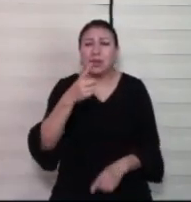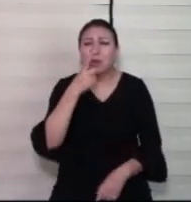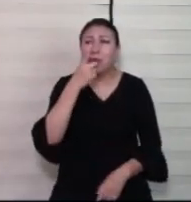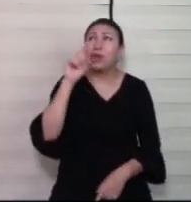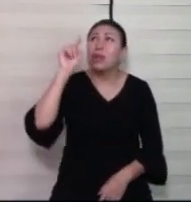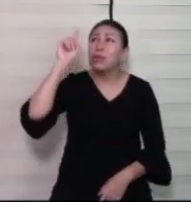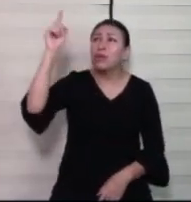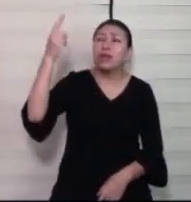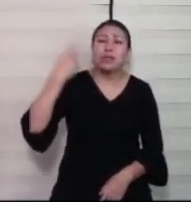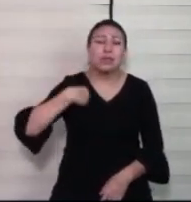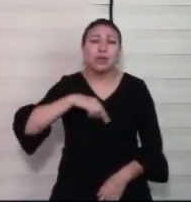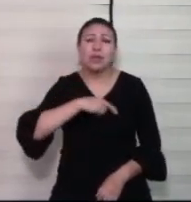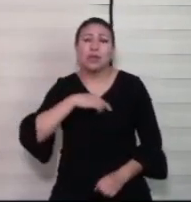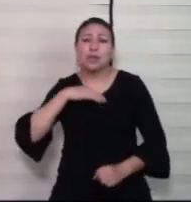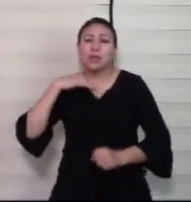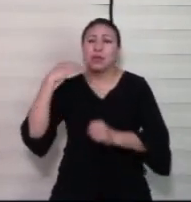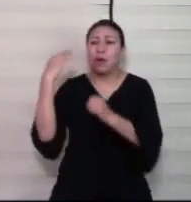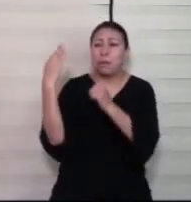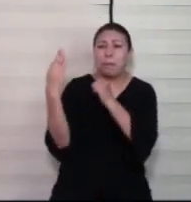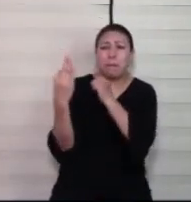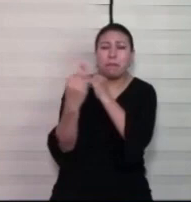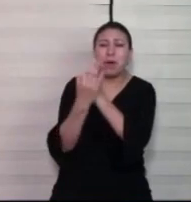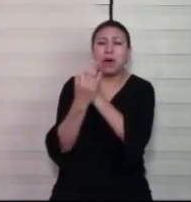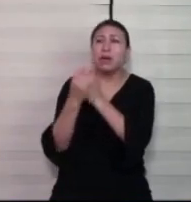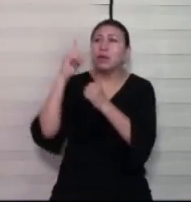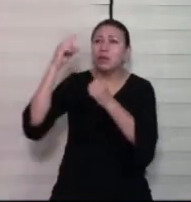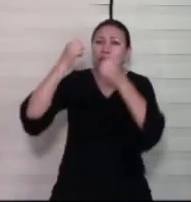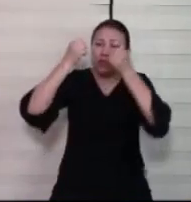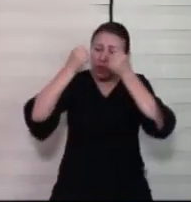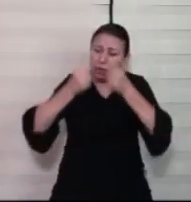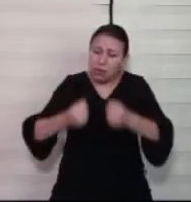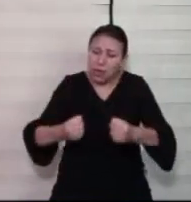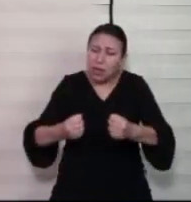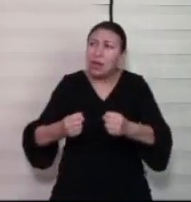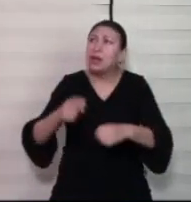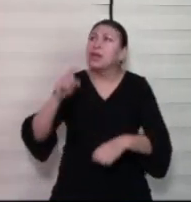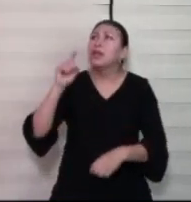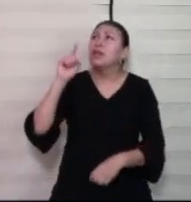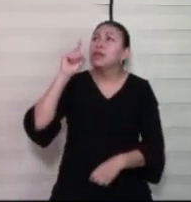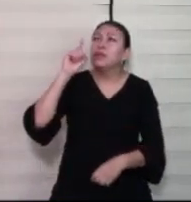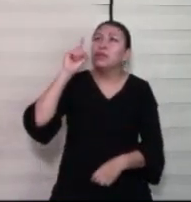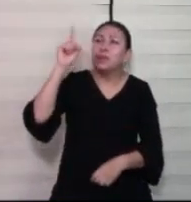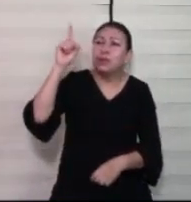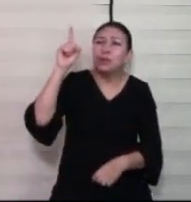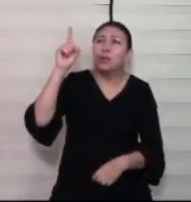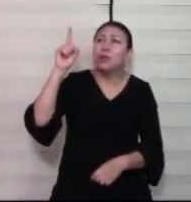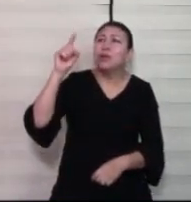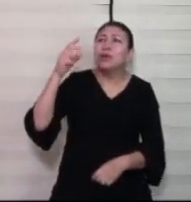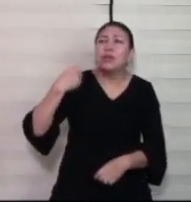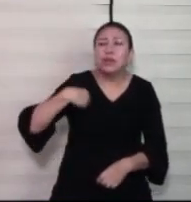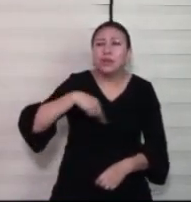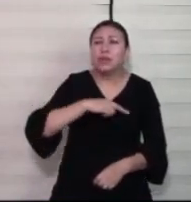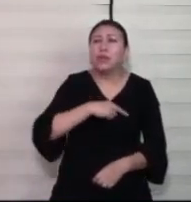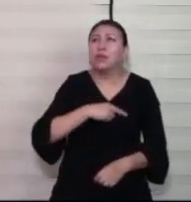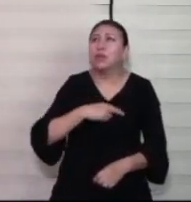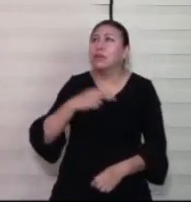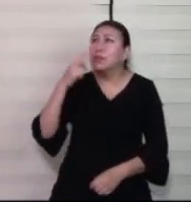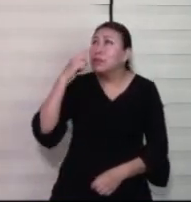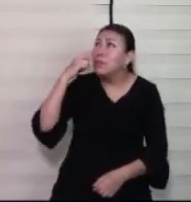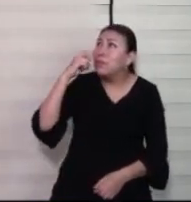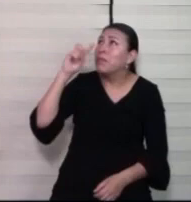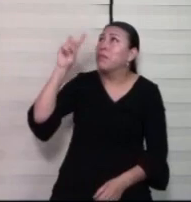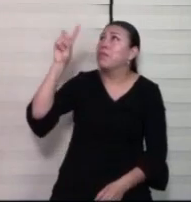nuestro amparo, eres nuestra fortaleza, eres nuestro refugio, y Señor, a ti alzo mis